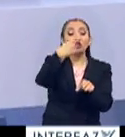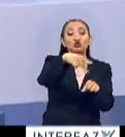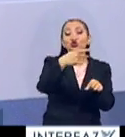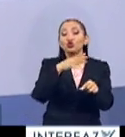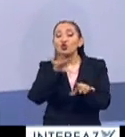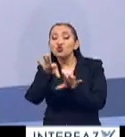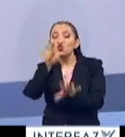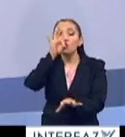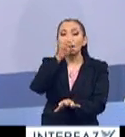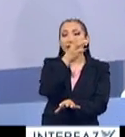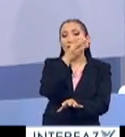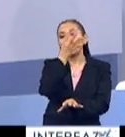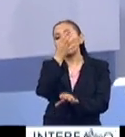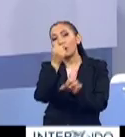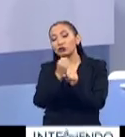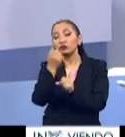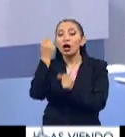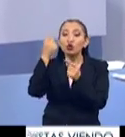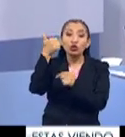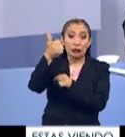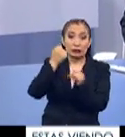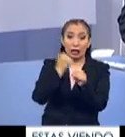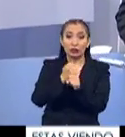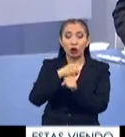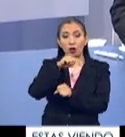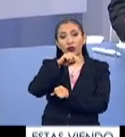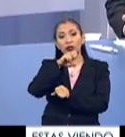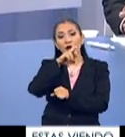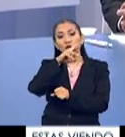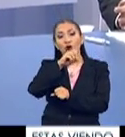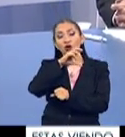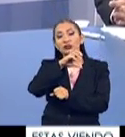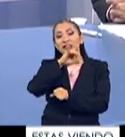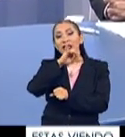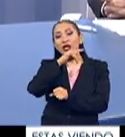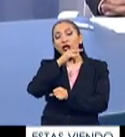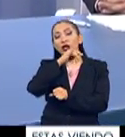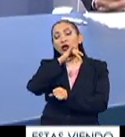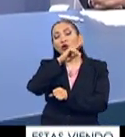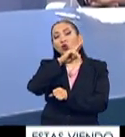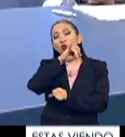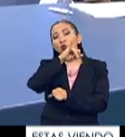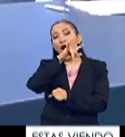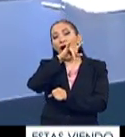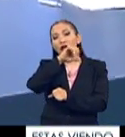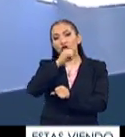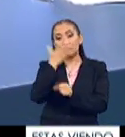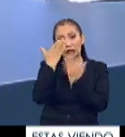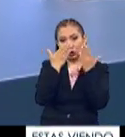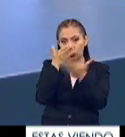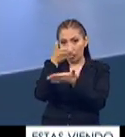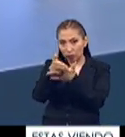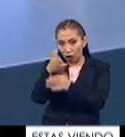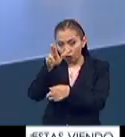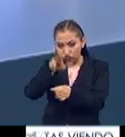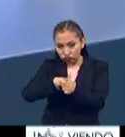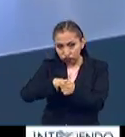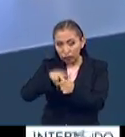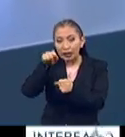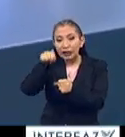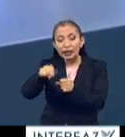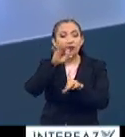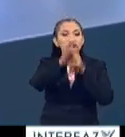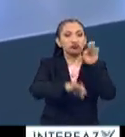entre 3 y 4 años, algunos incluso 6, como los neurocirujanos, dentro del hospital, tanto estudiando como atendiendo a los